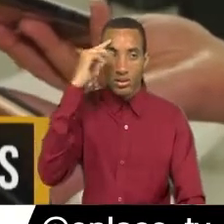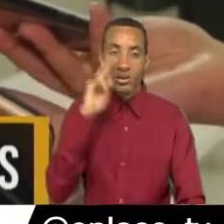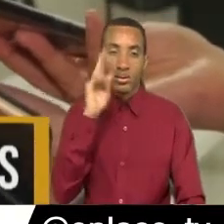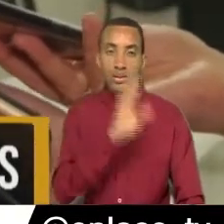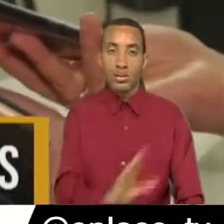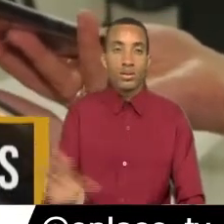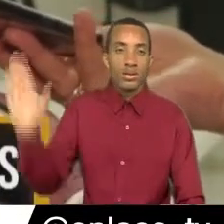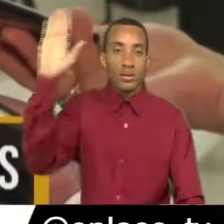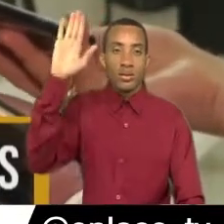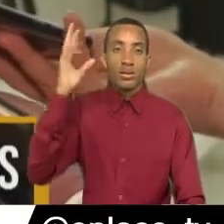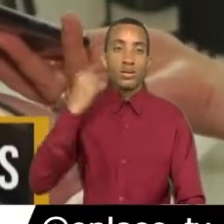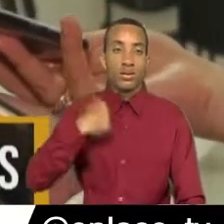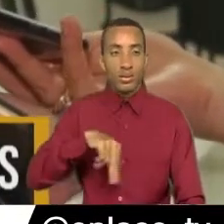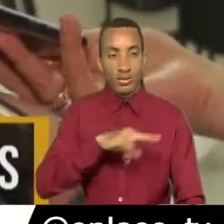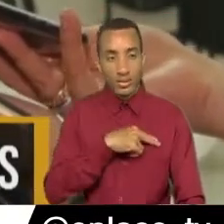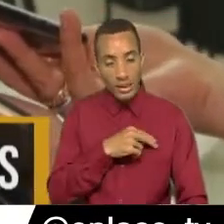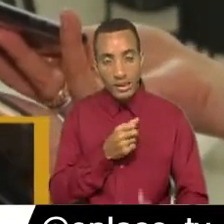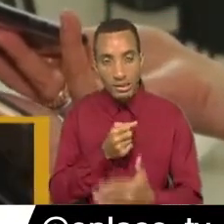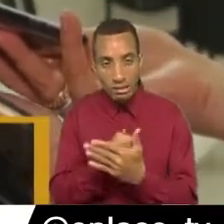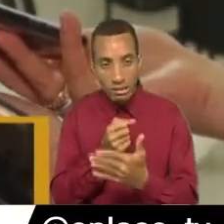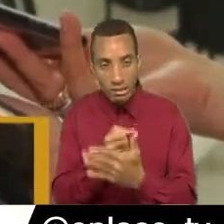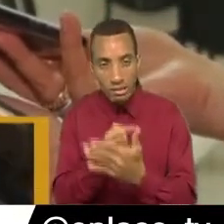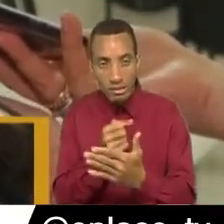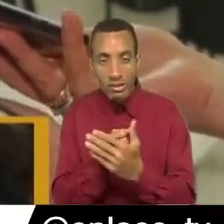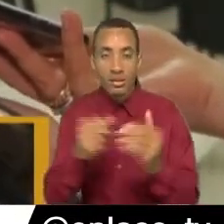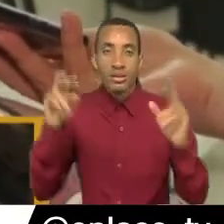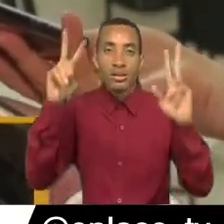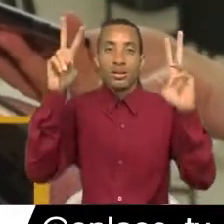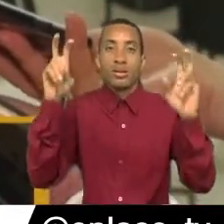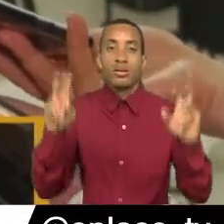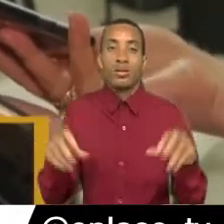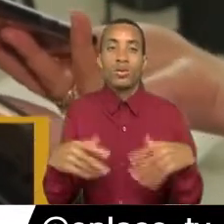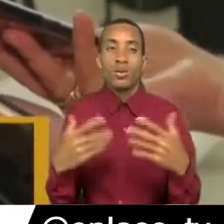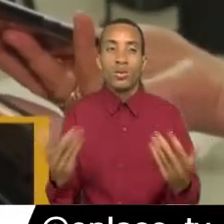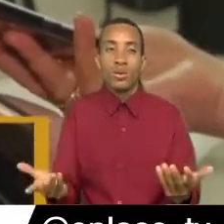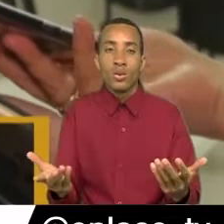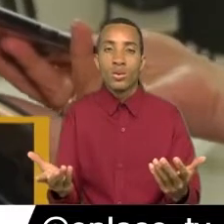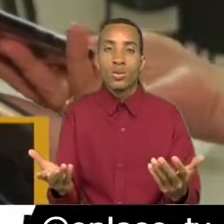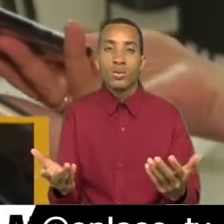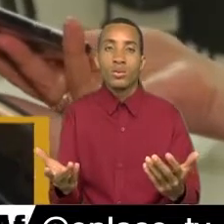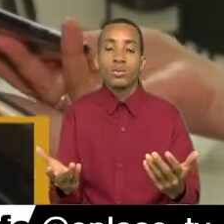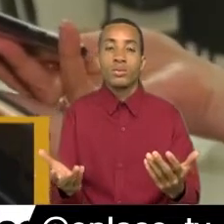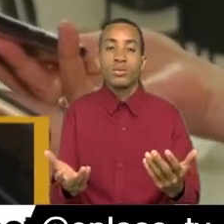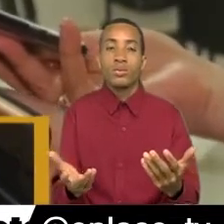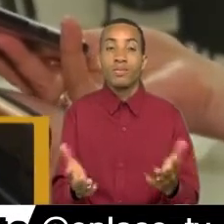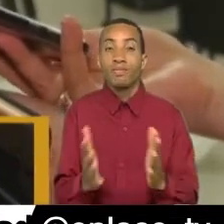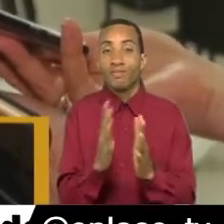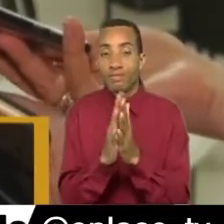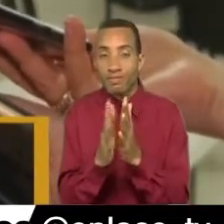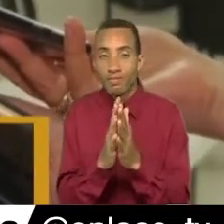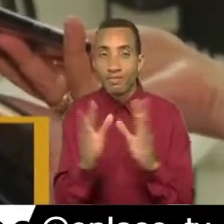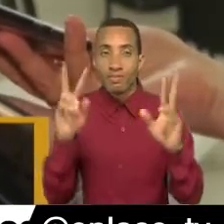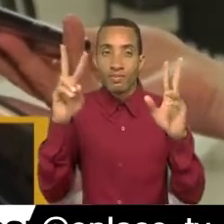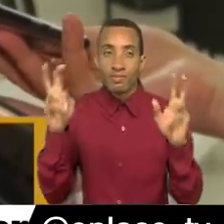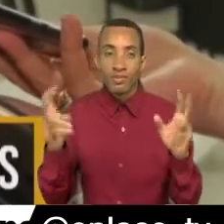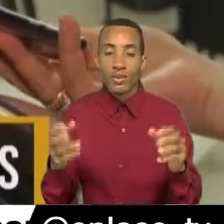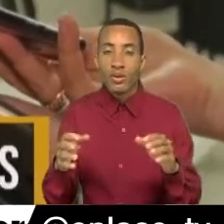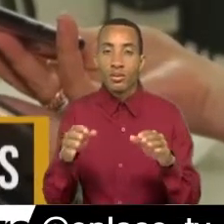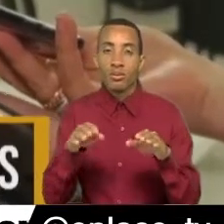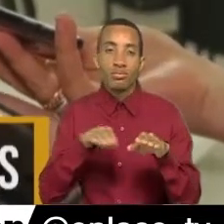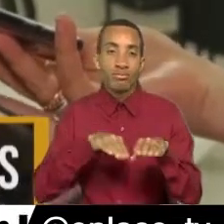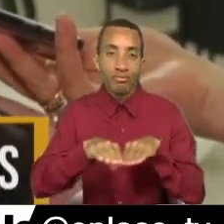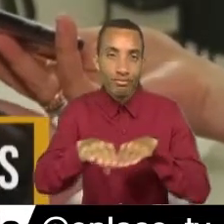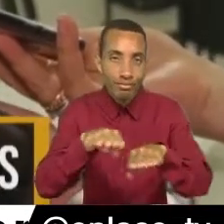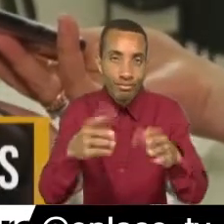todos por sacar adelante temas tan importantes como los que se tienen en este momento relacionados con las vías, con